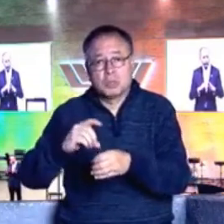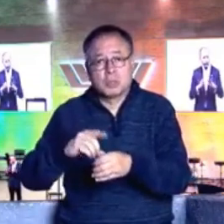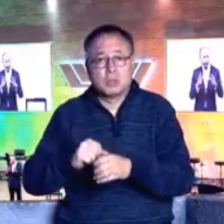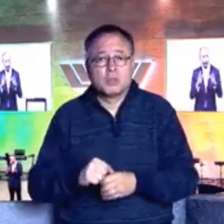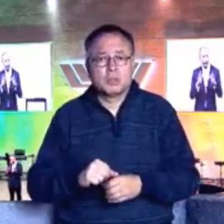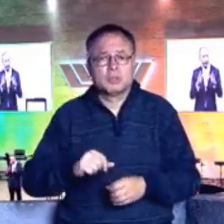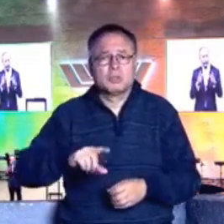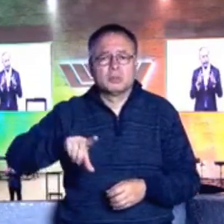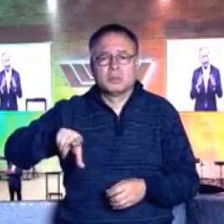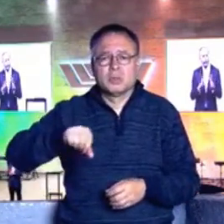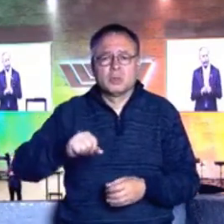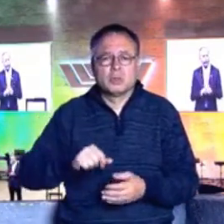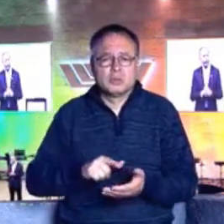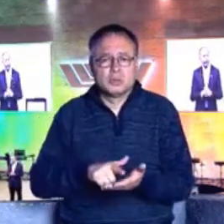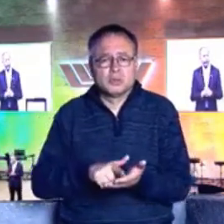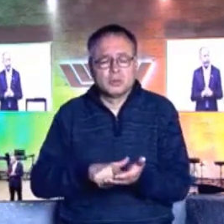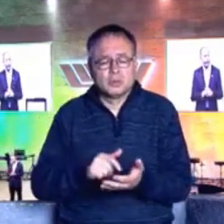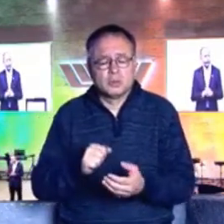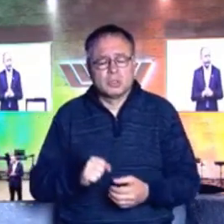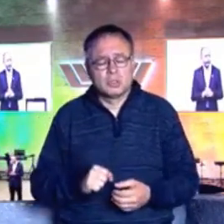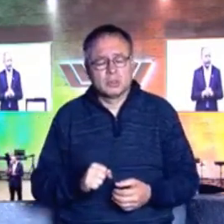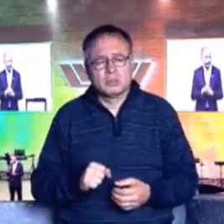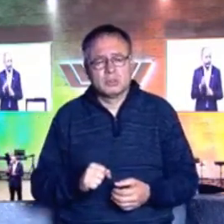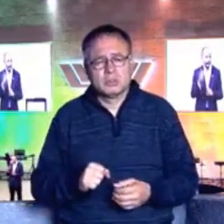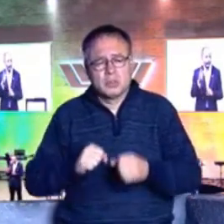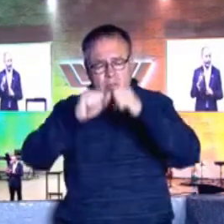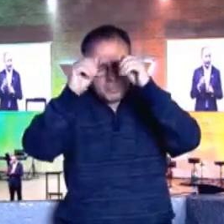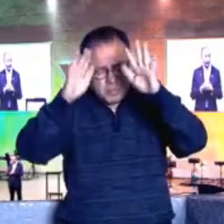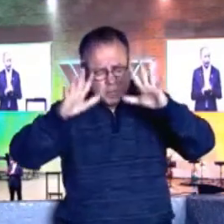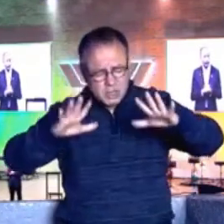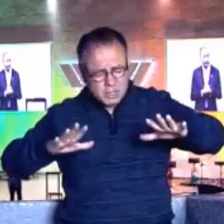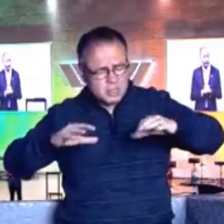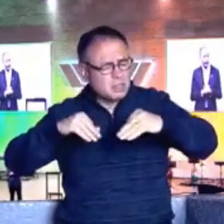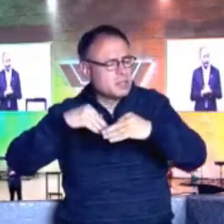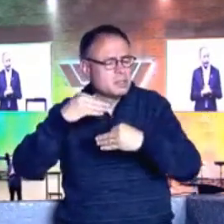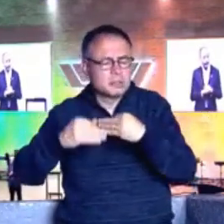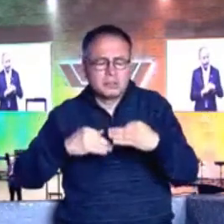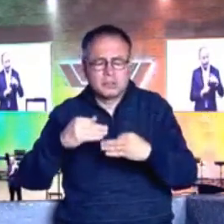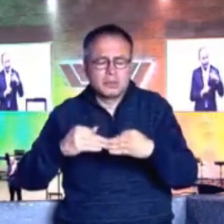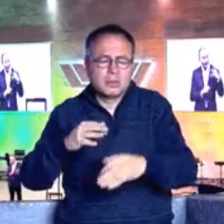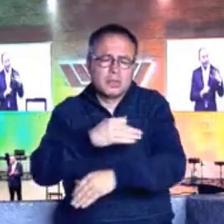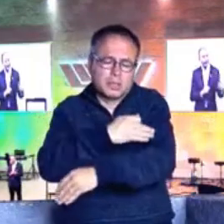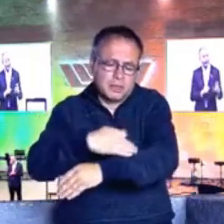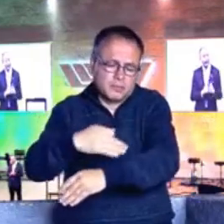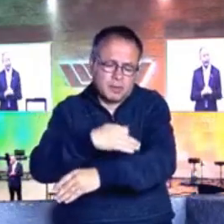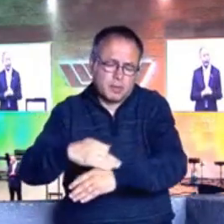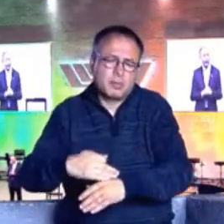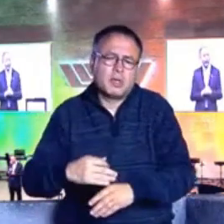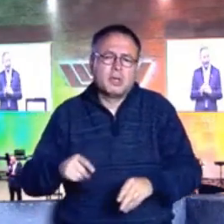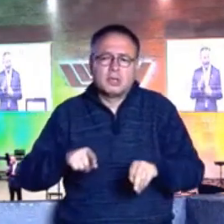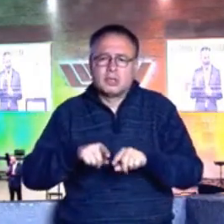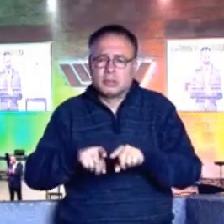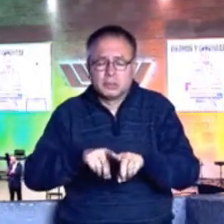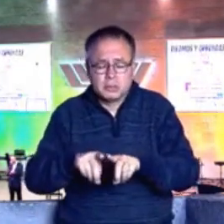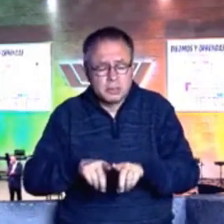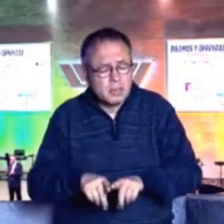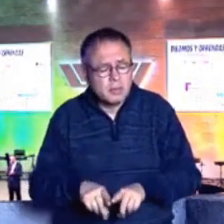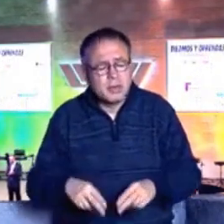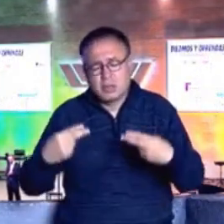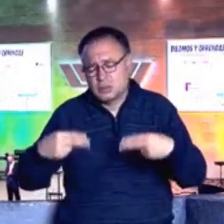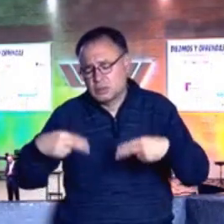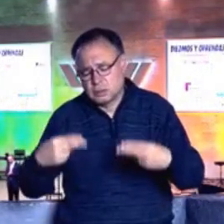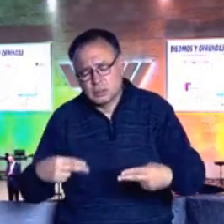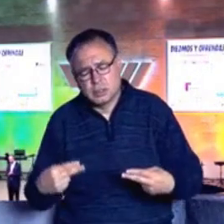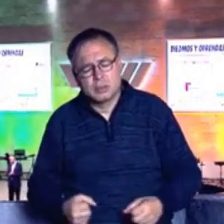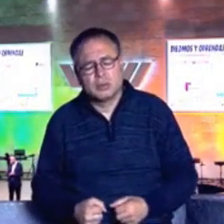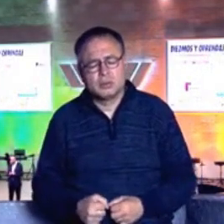Señor bendice cada familia bendice cada negocio bendice cada trabajo bendice cada economía